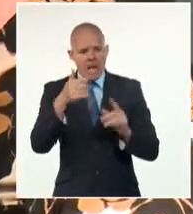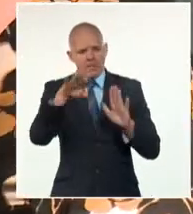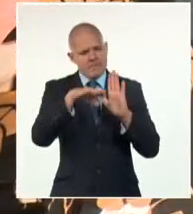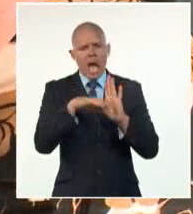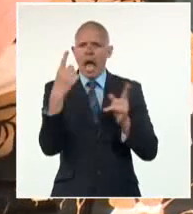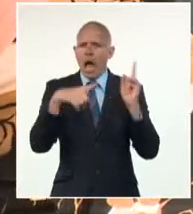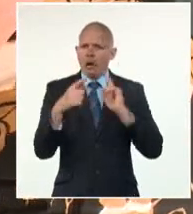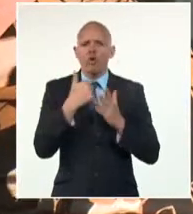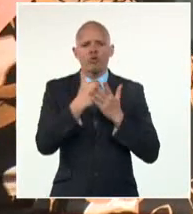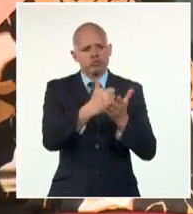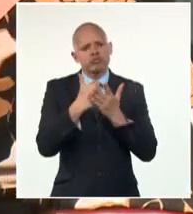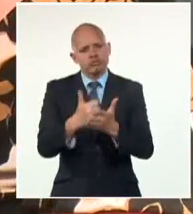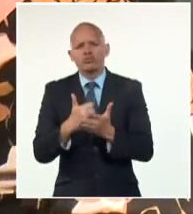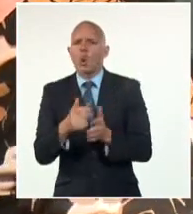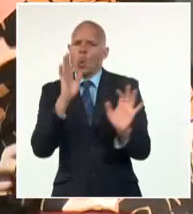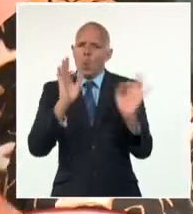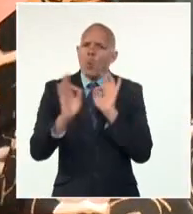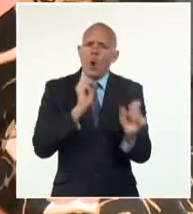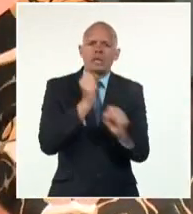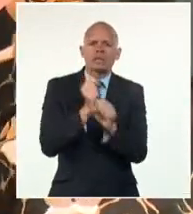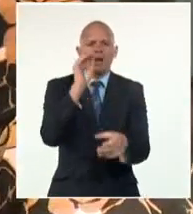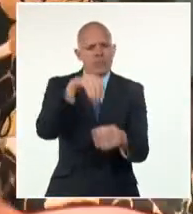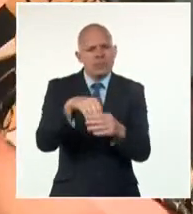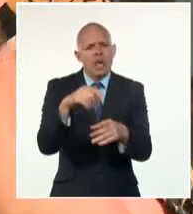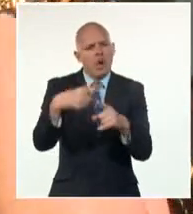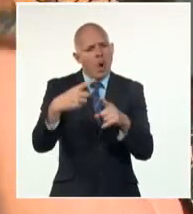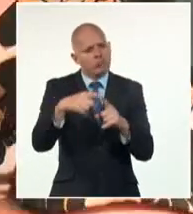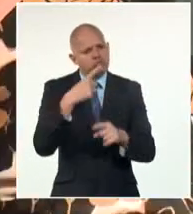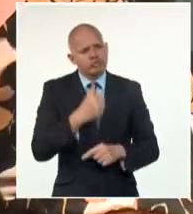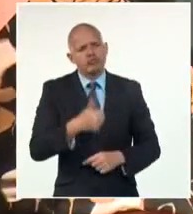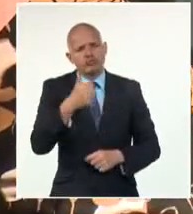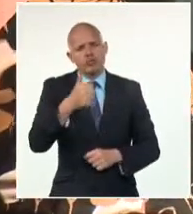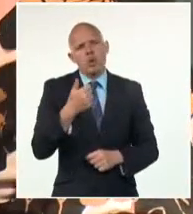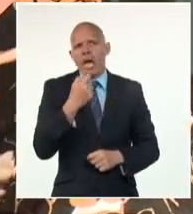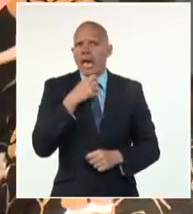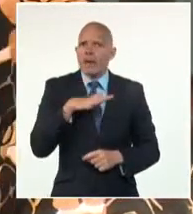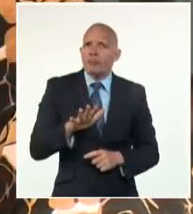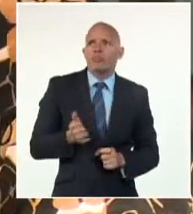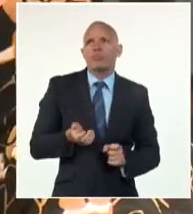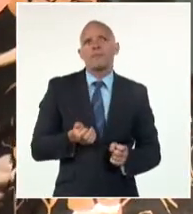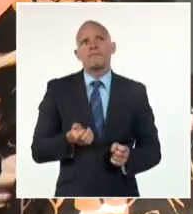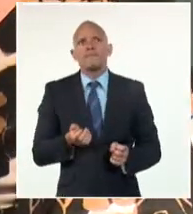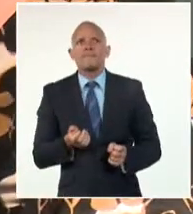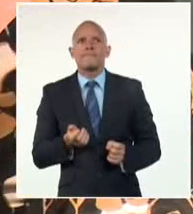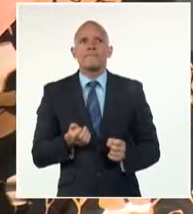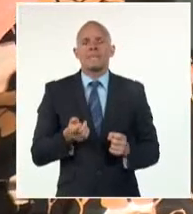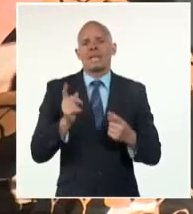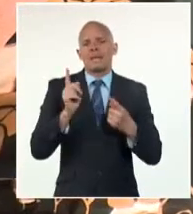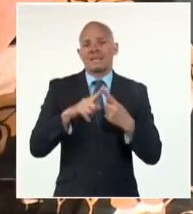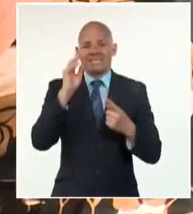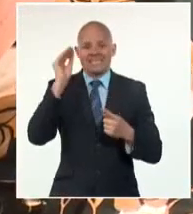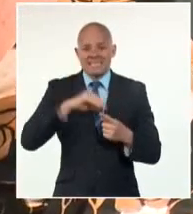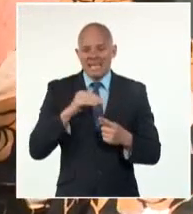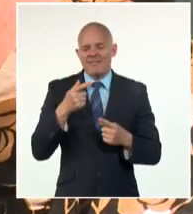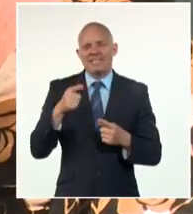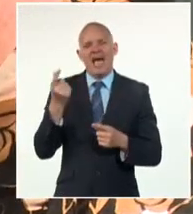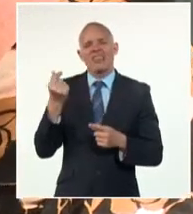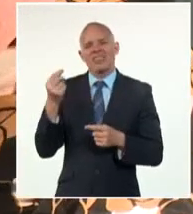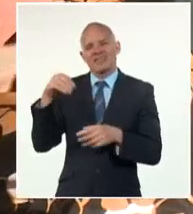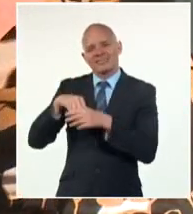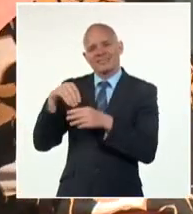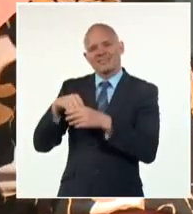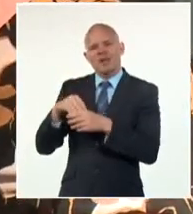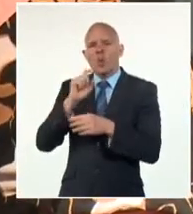los colectivos laborales. Y dentro de ellas menciono algunas. Primero está el destino de las utilidades retenidas después de